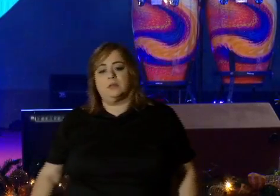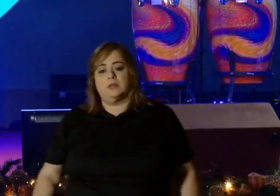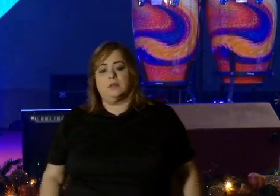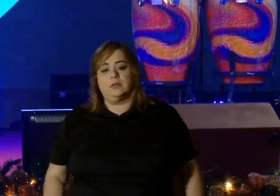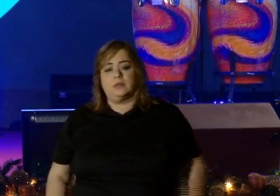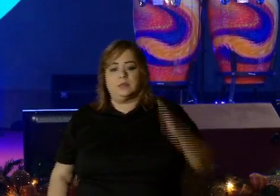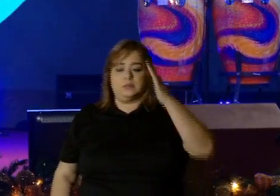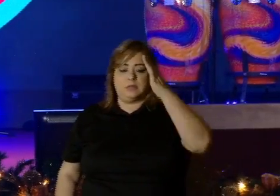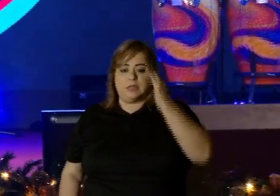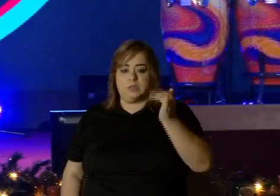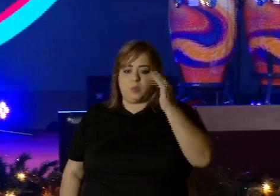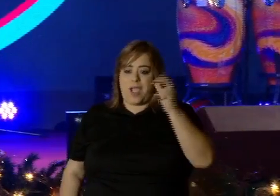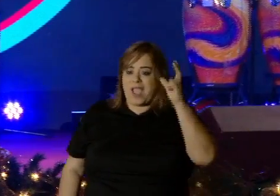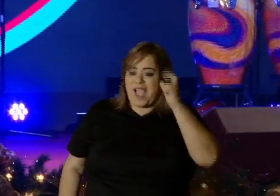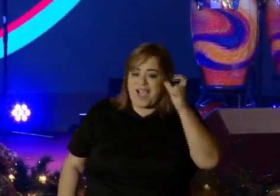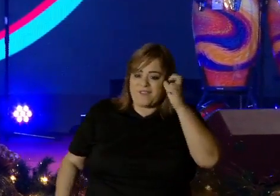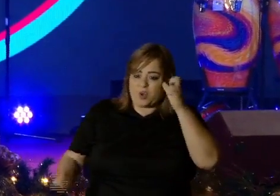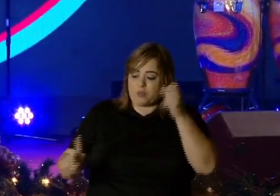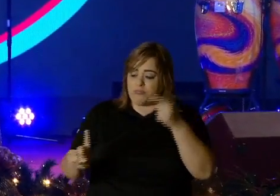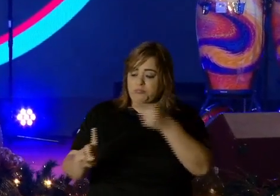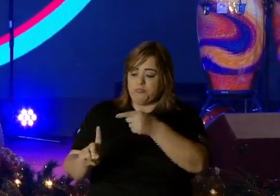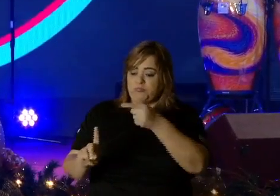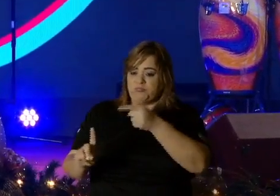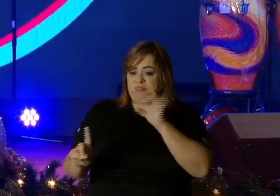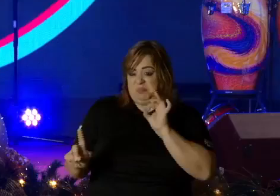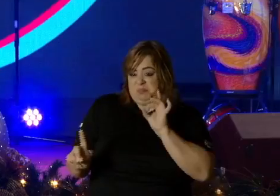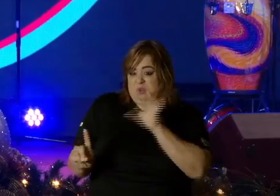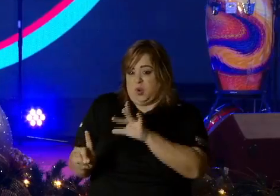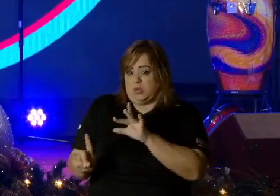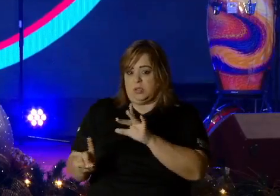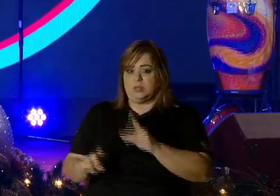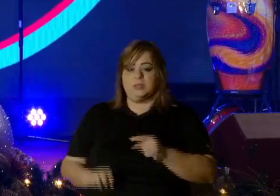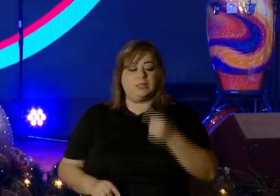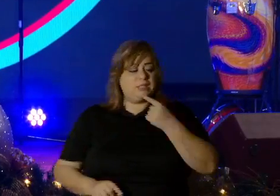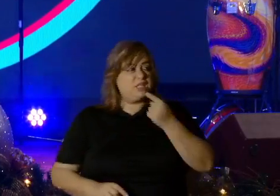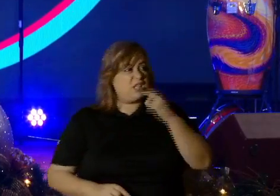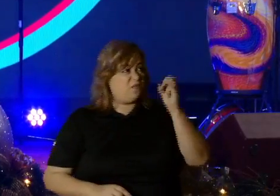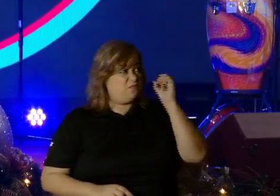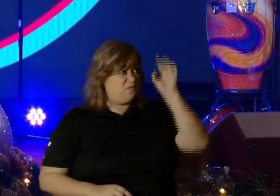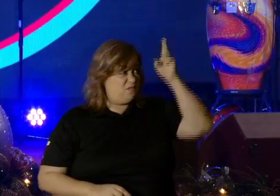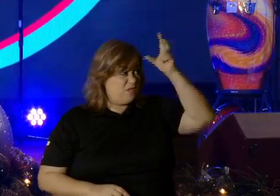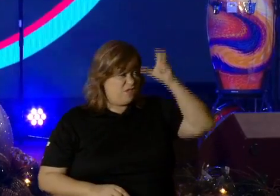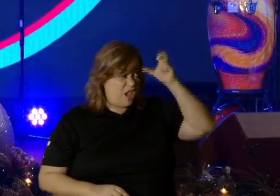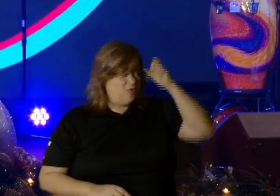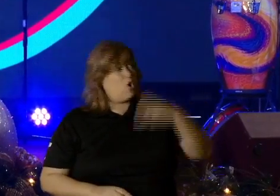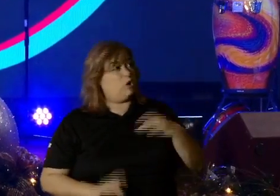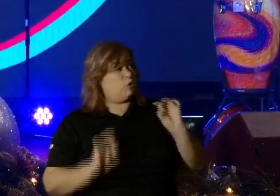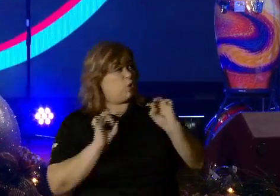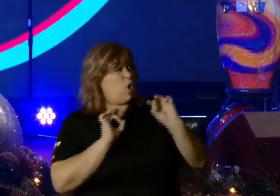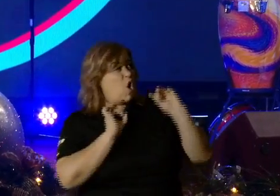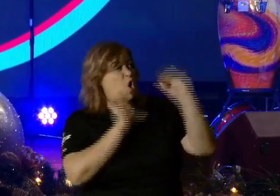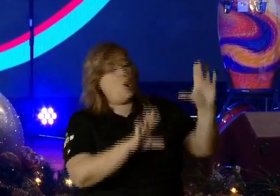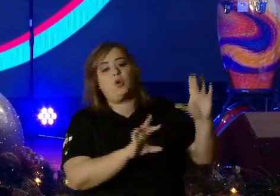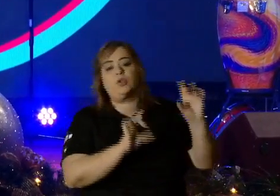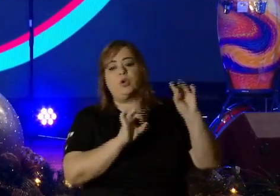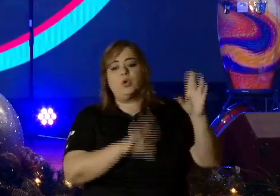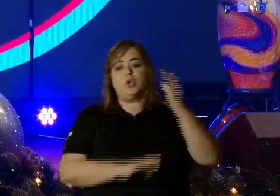Por eso es que el diablo me odia, y te tengo una noticia, diablo, y más te odio yo a ti. Por eso estoy de